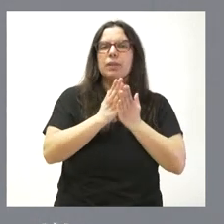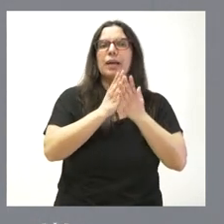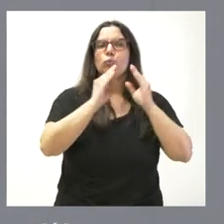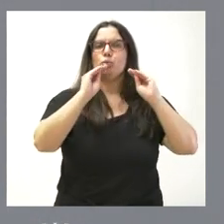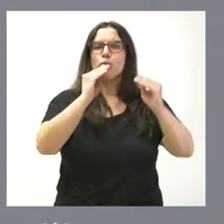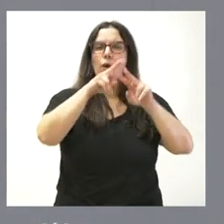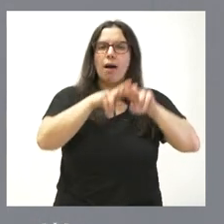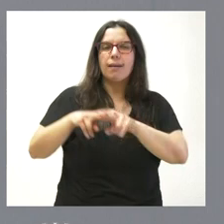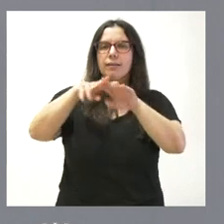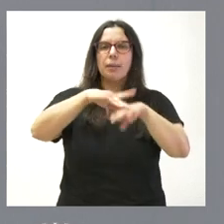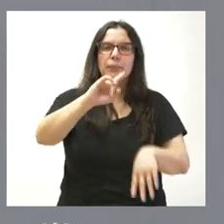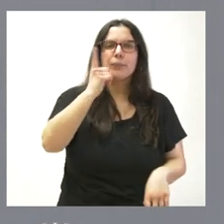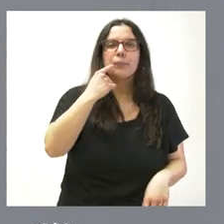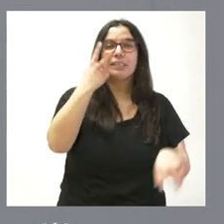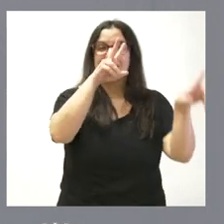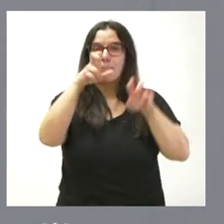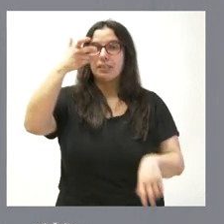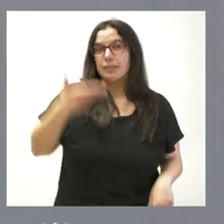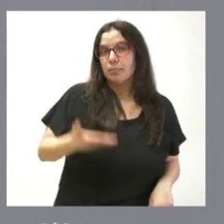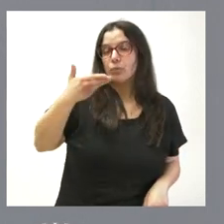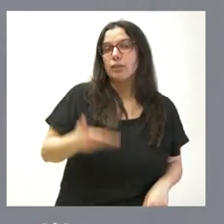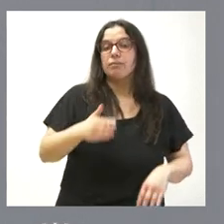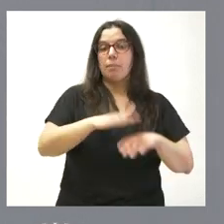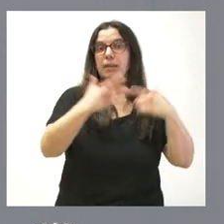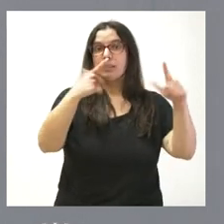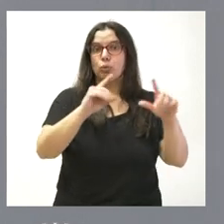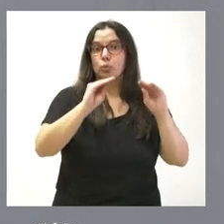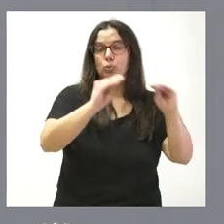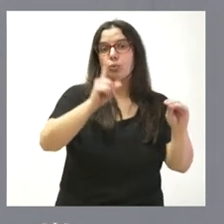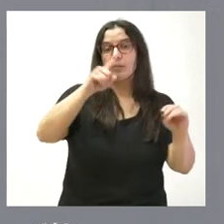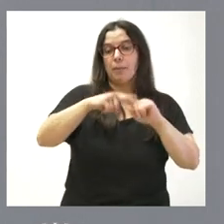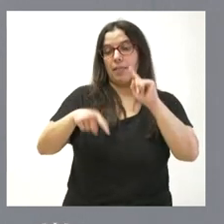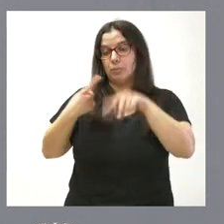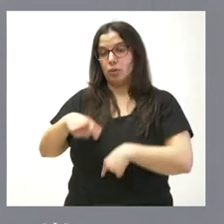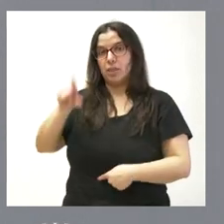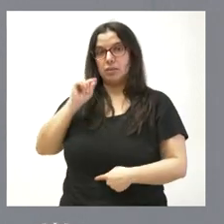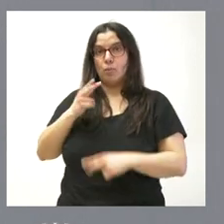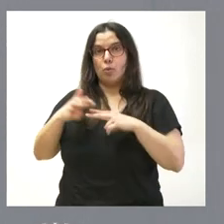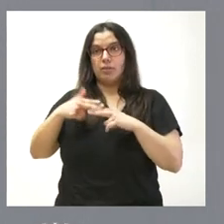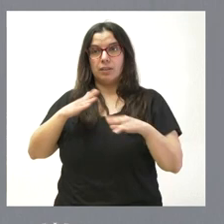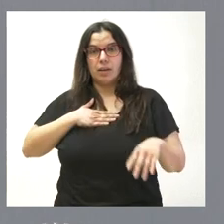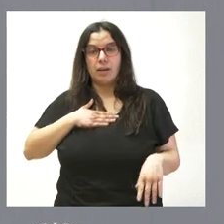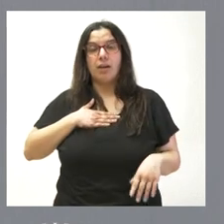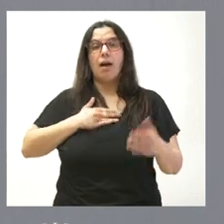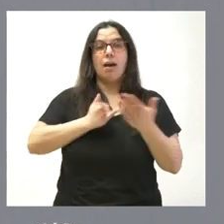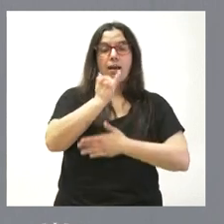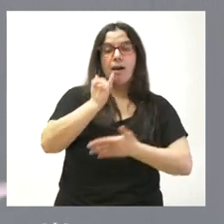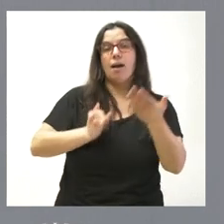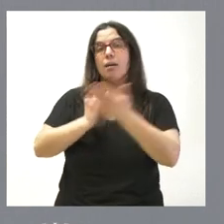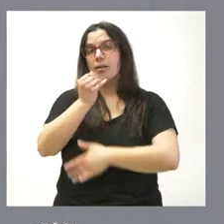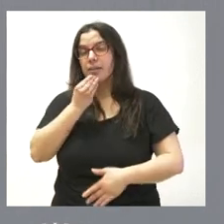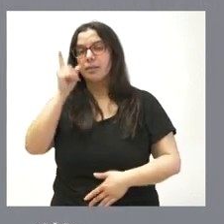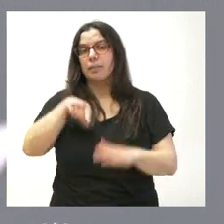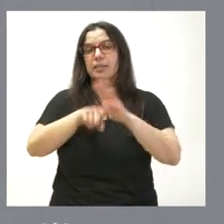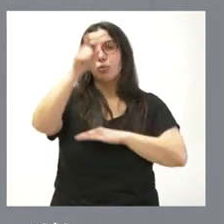diagnóstico de asuntos cruciales para el sector y para las decisiones en el ámbito de la política agraria alimentaria y del desarrollo rural de